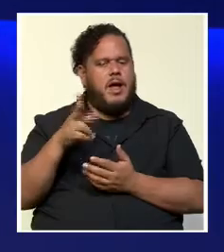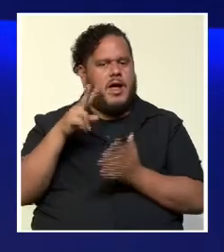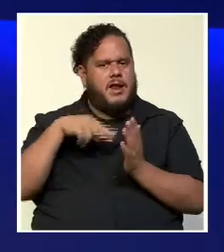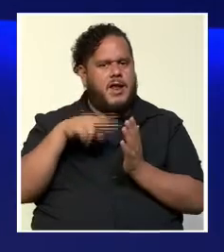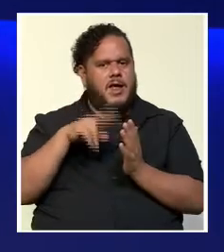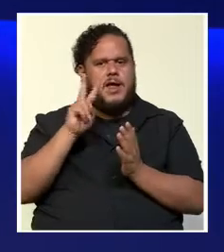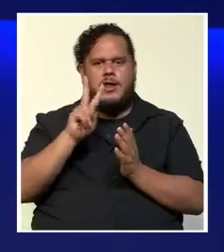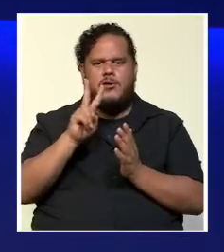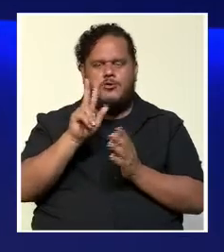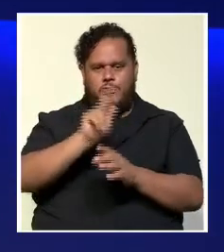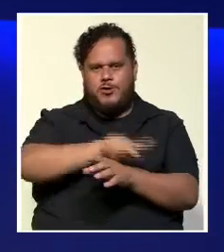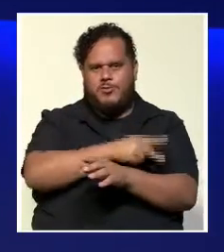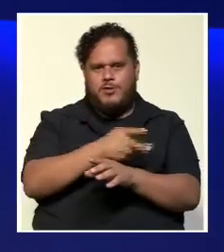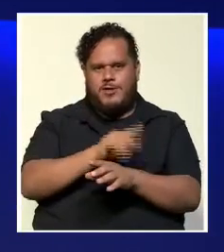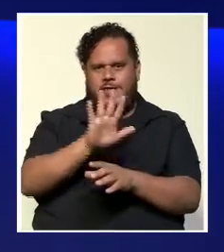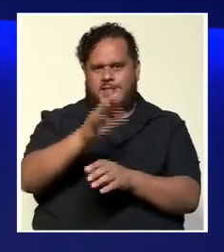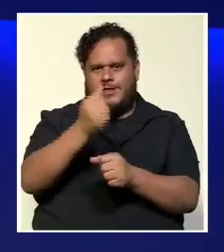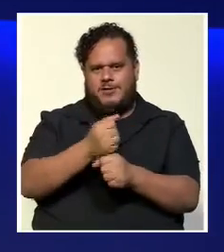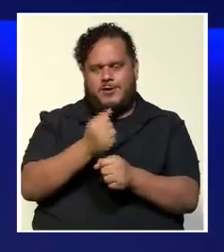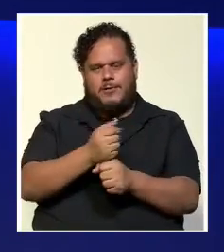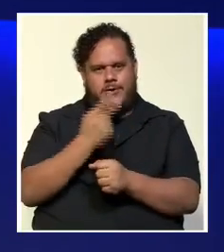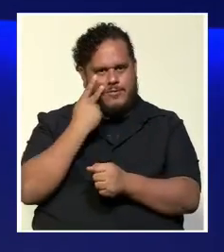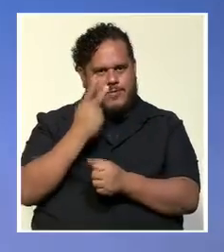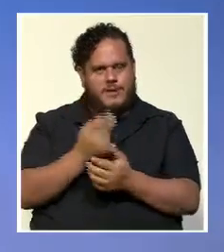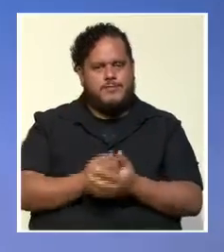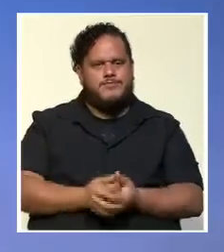fragmentos de su obra. Mira. Veámoslo.